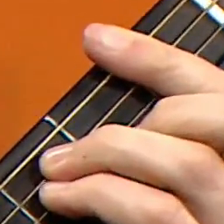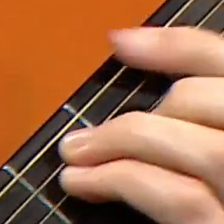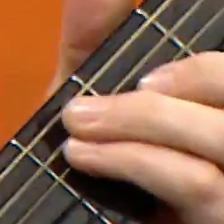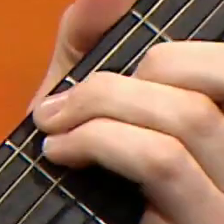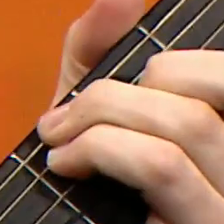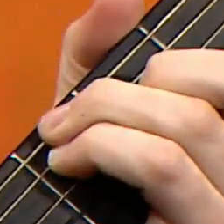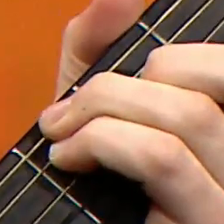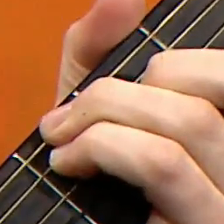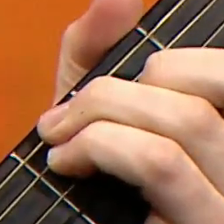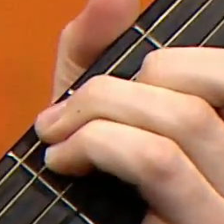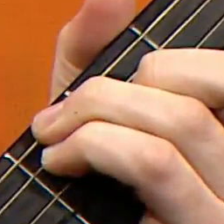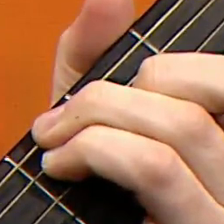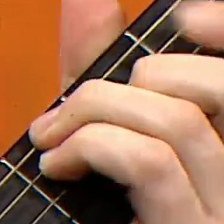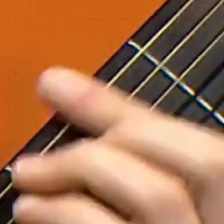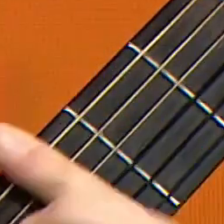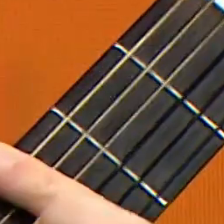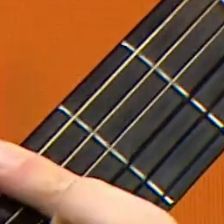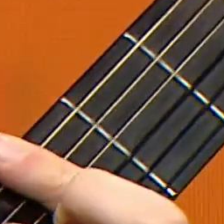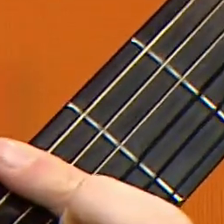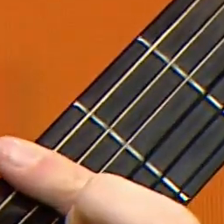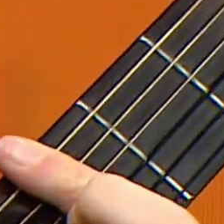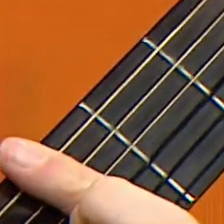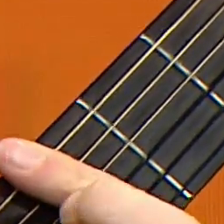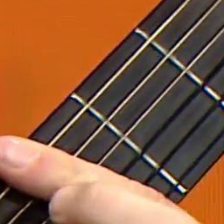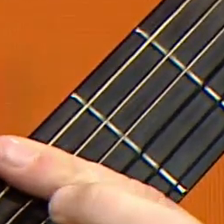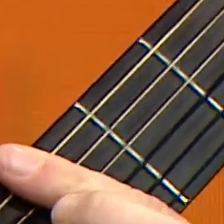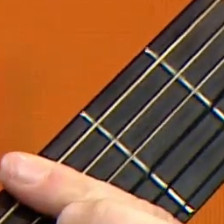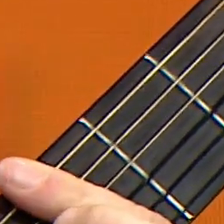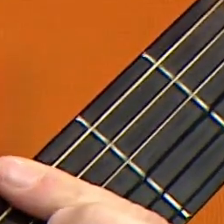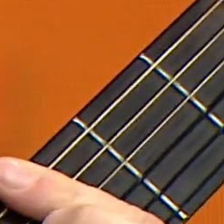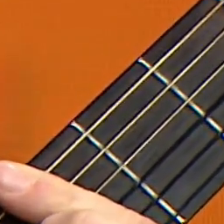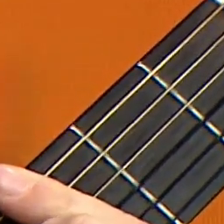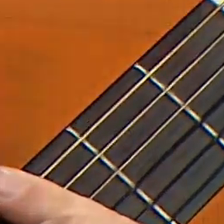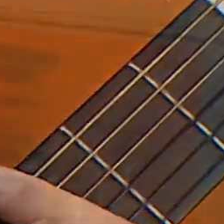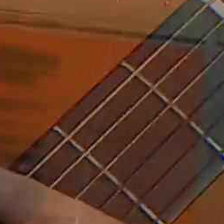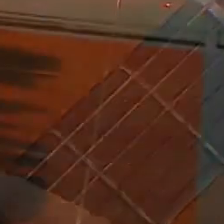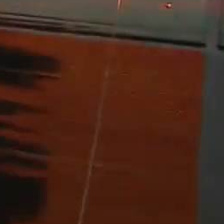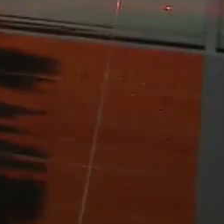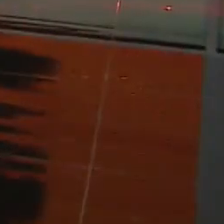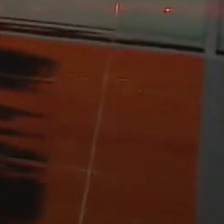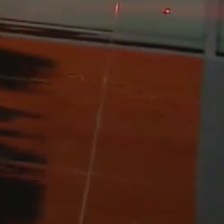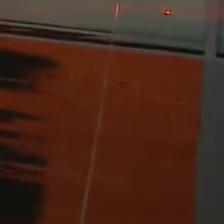una brisa cerca para sentir.